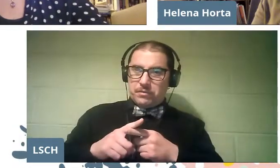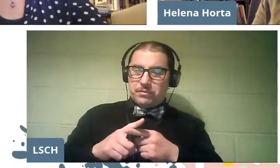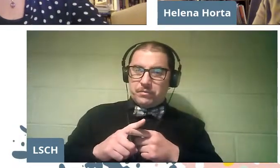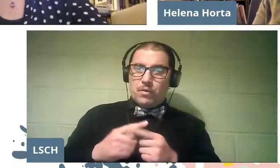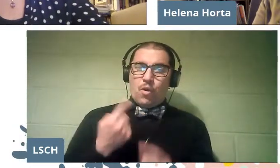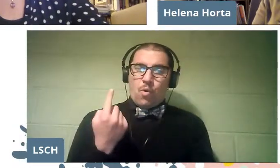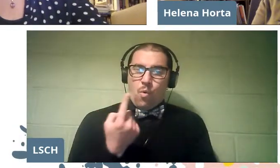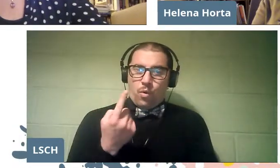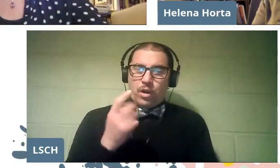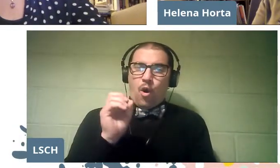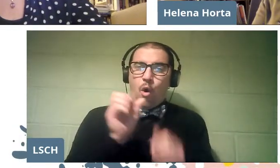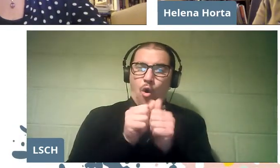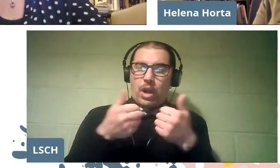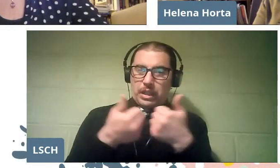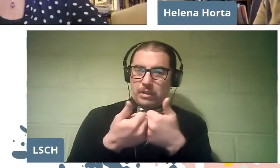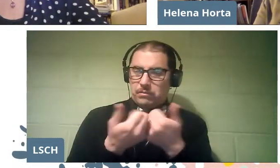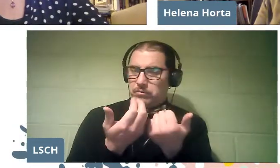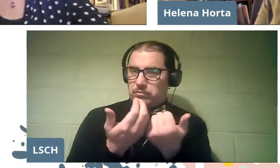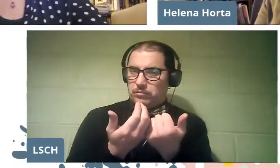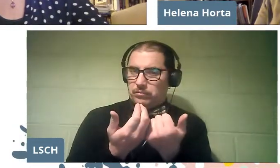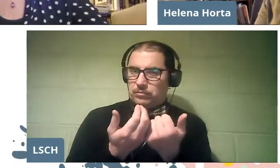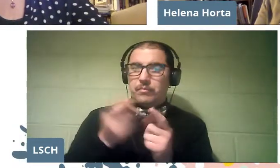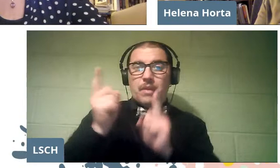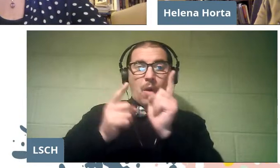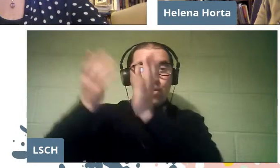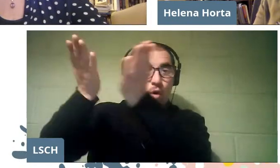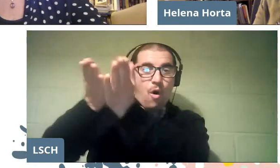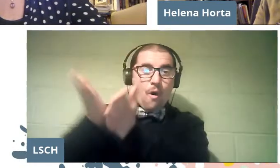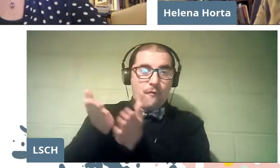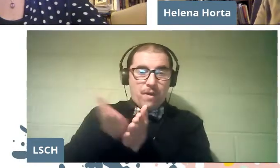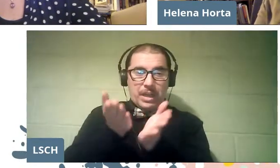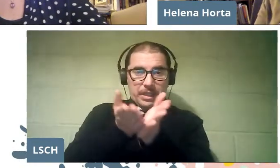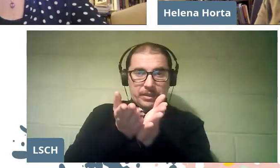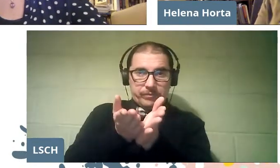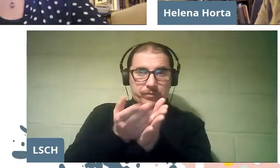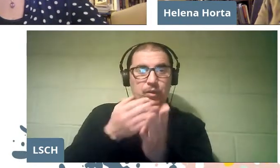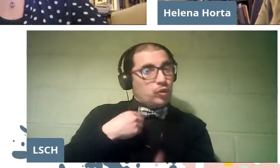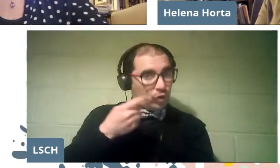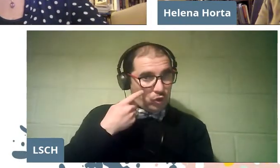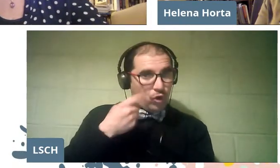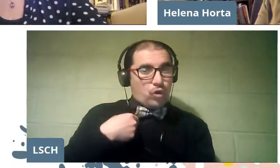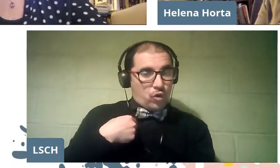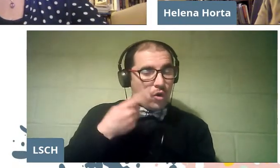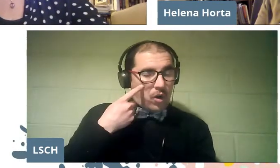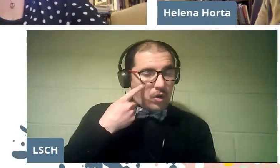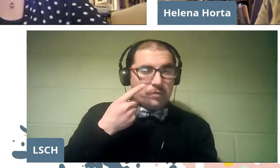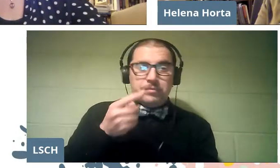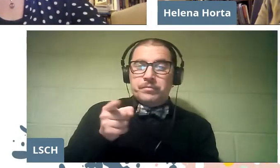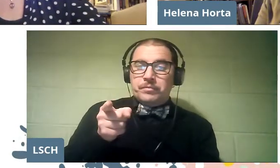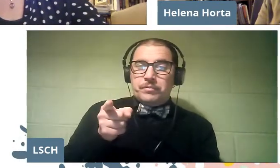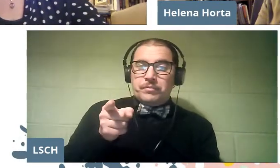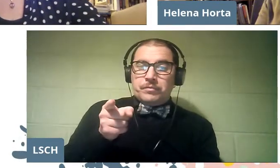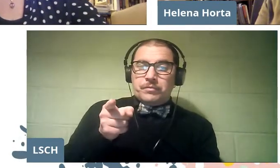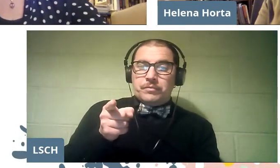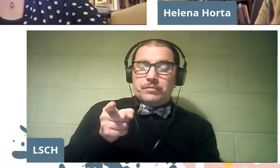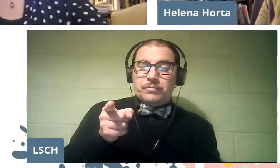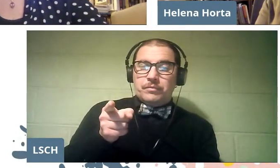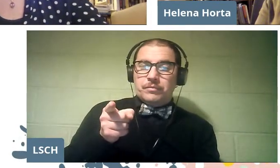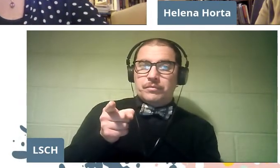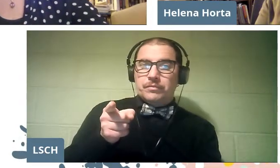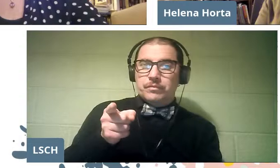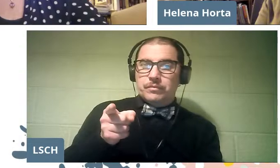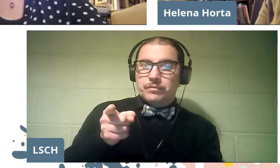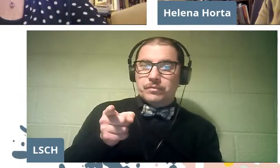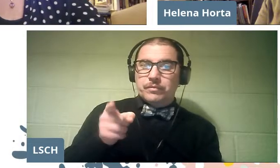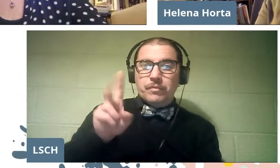forma colectiva. En valles occidentales, por lo menos lo que yo conozco de cerca, es que